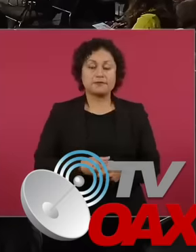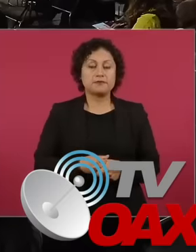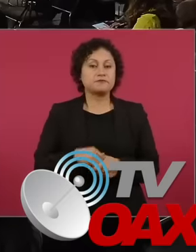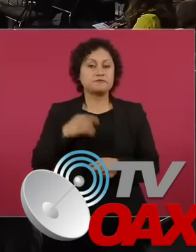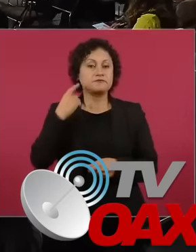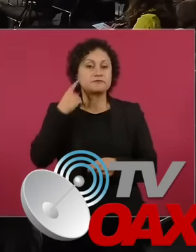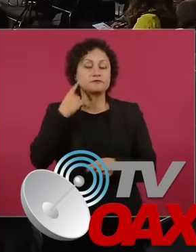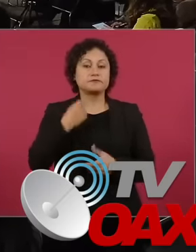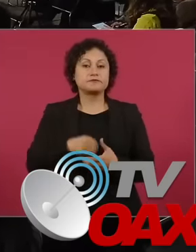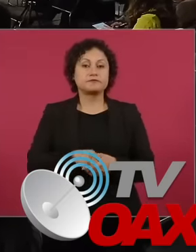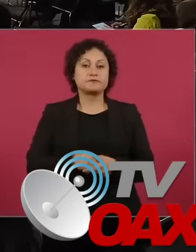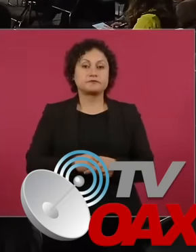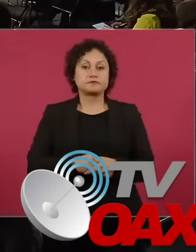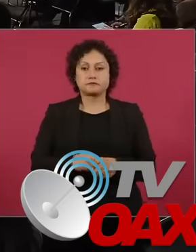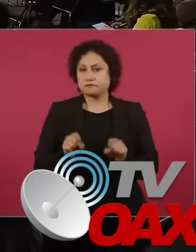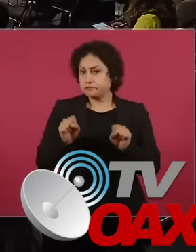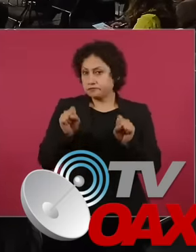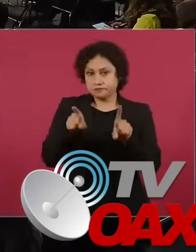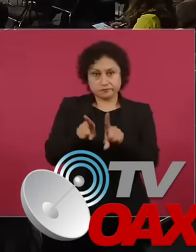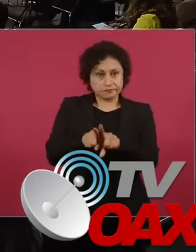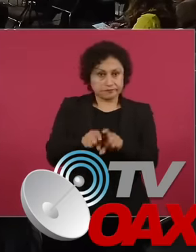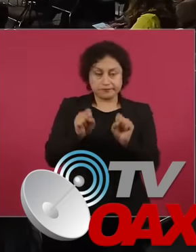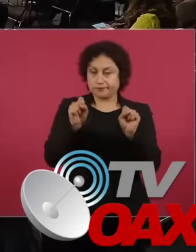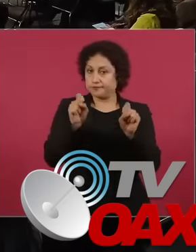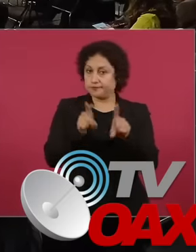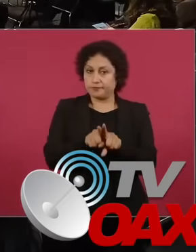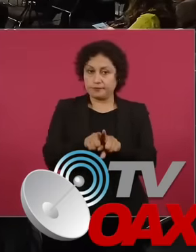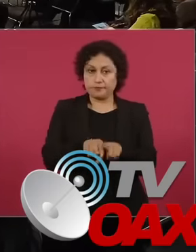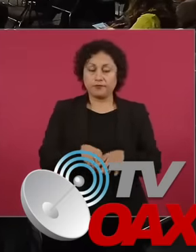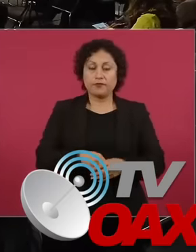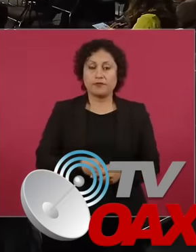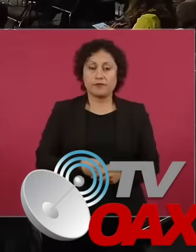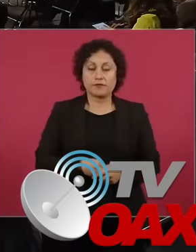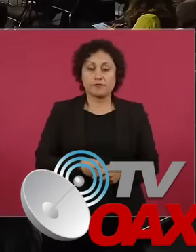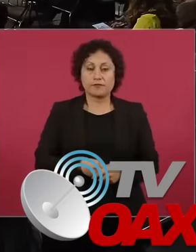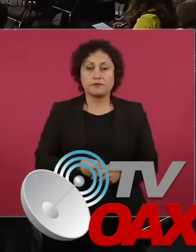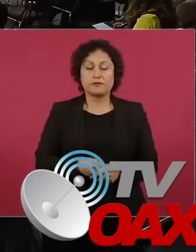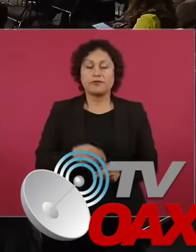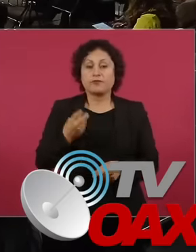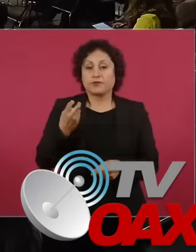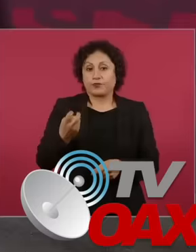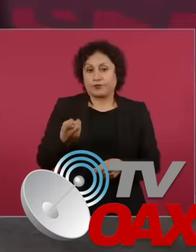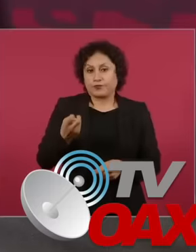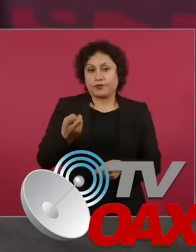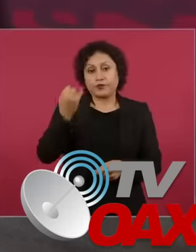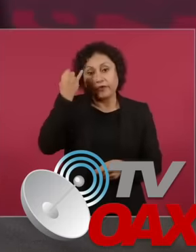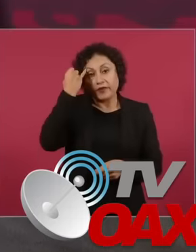Es lo mismo, es parte de lo mismo, sí. Es una política